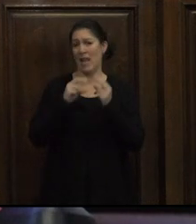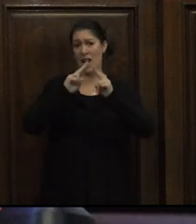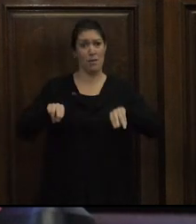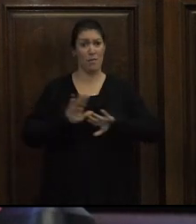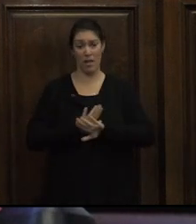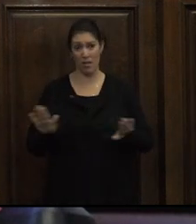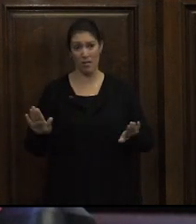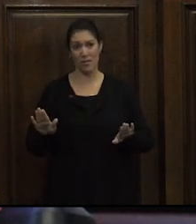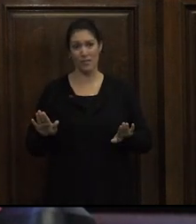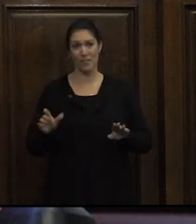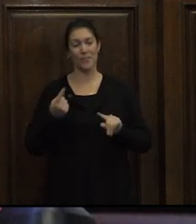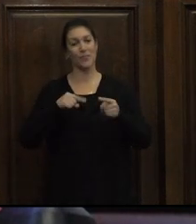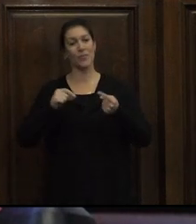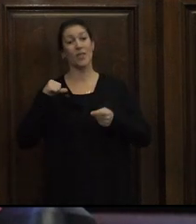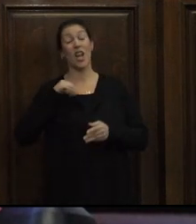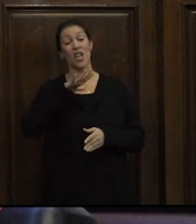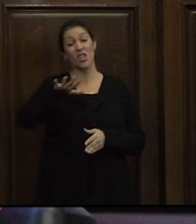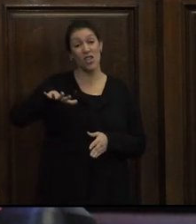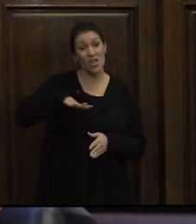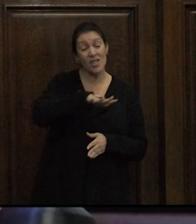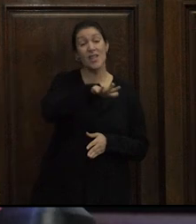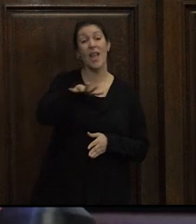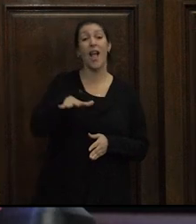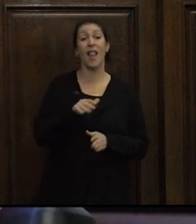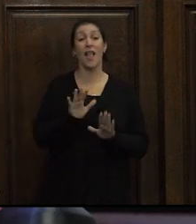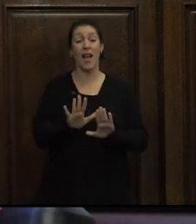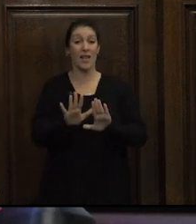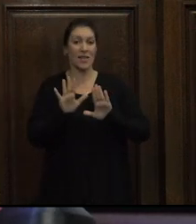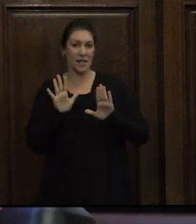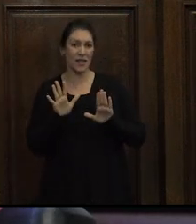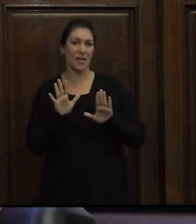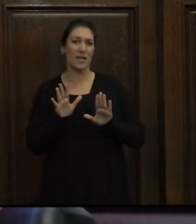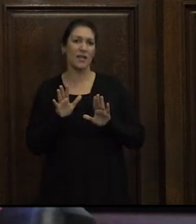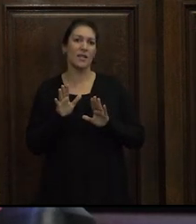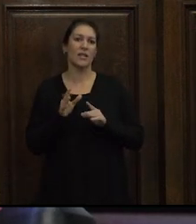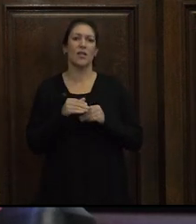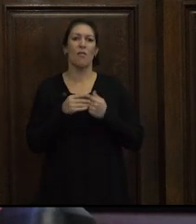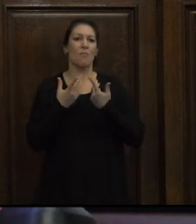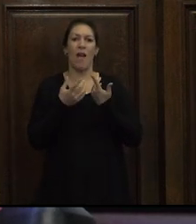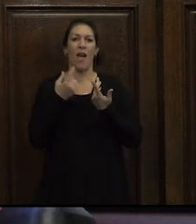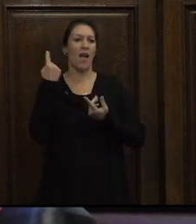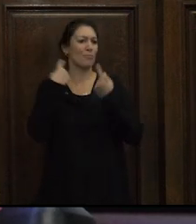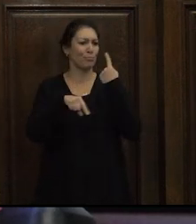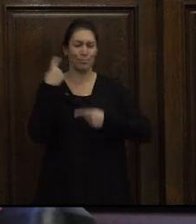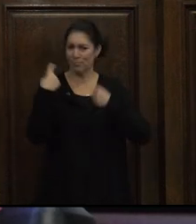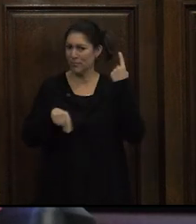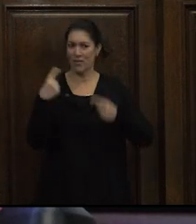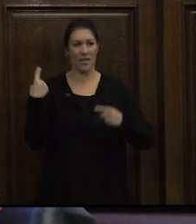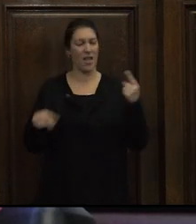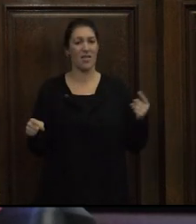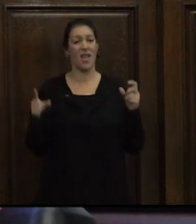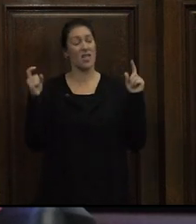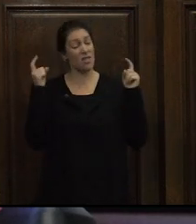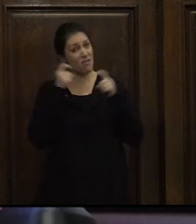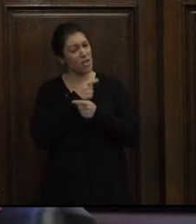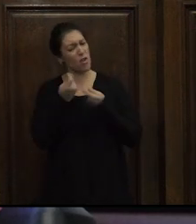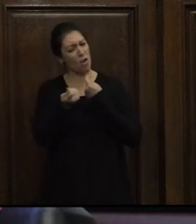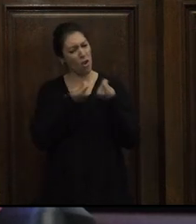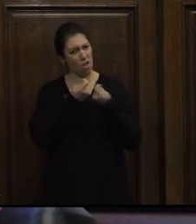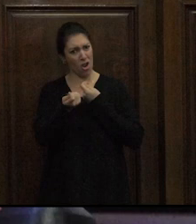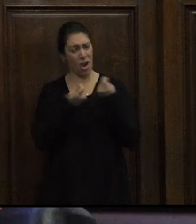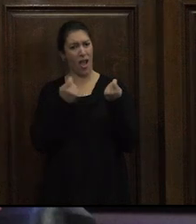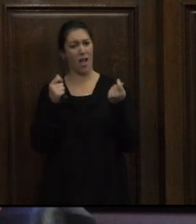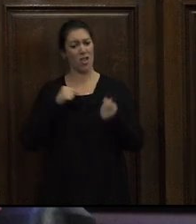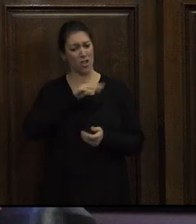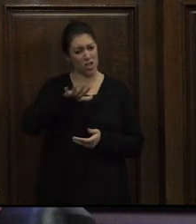la funcionalidad social es mucho menor, ¿no? Se vuelve mucho más disfuncional, ¿no? Más difícil de manejar,